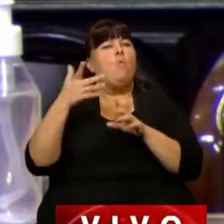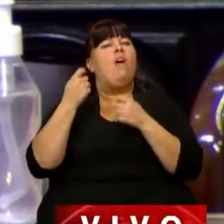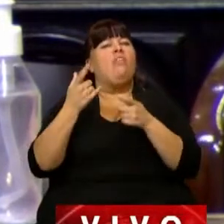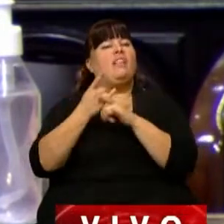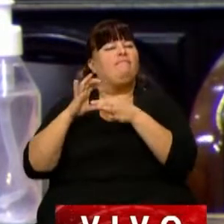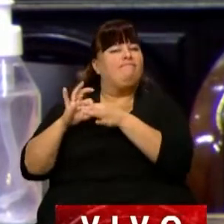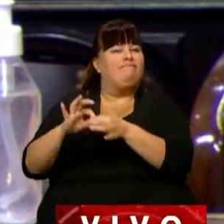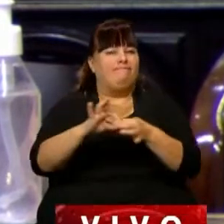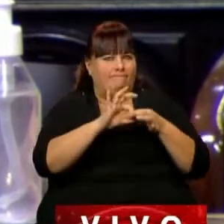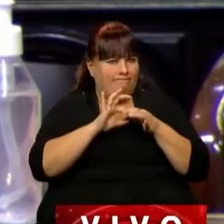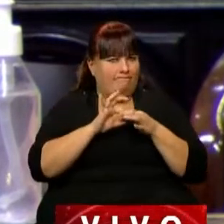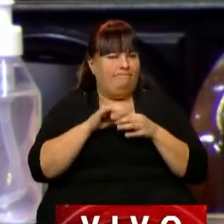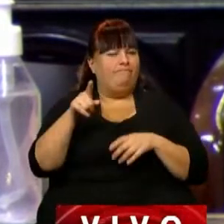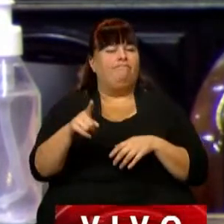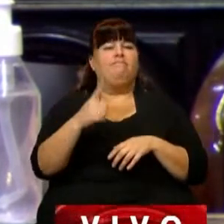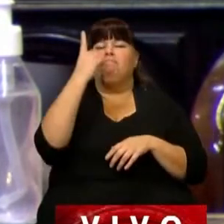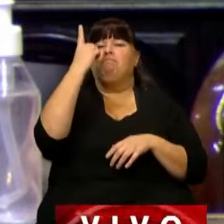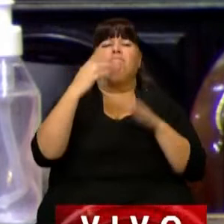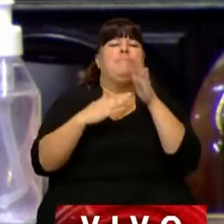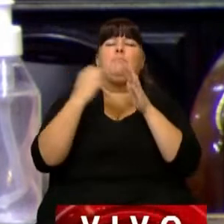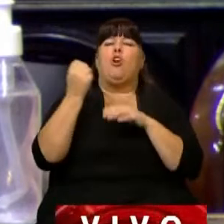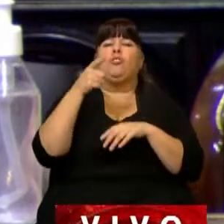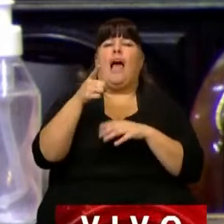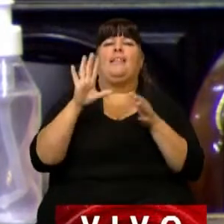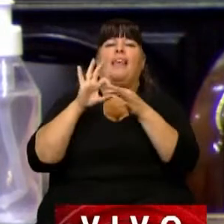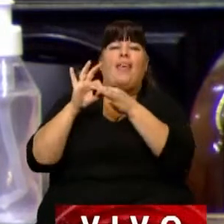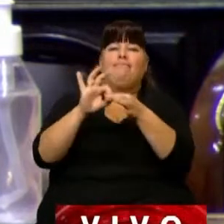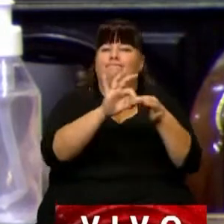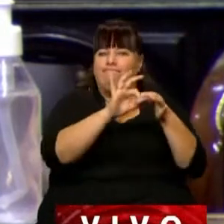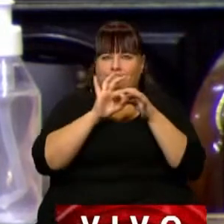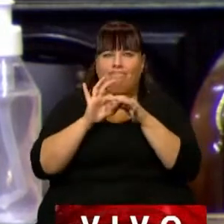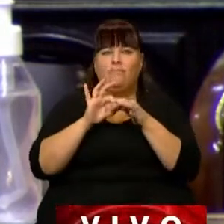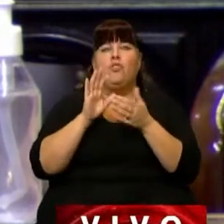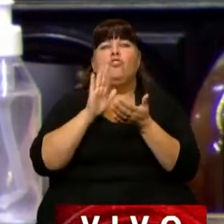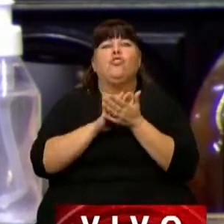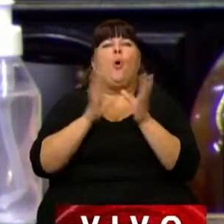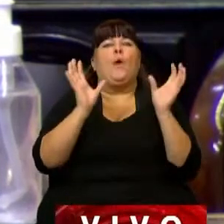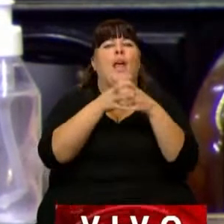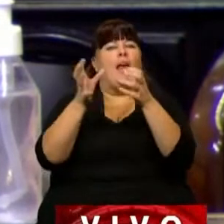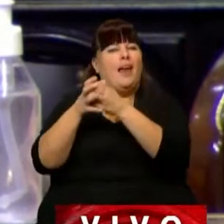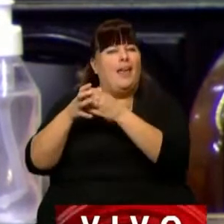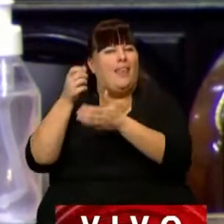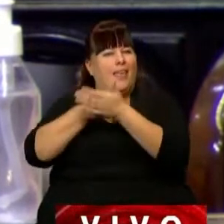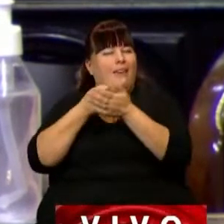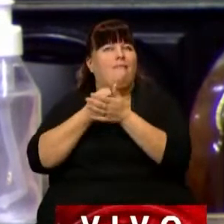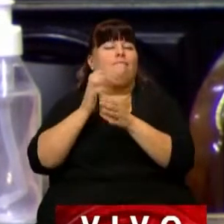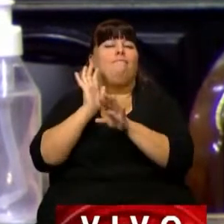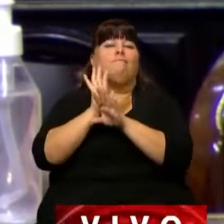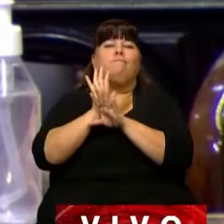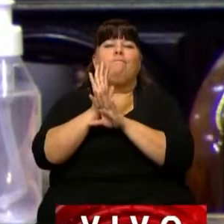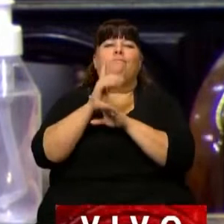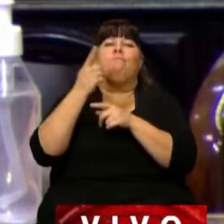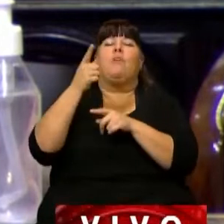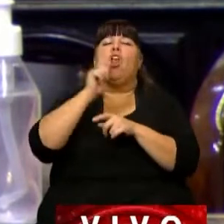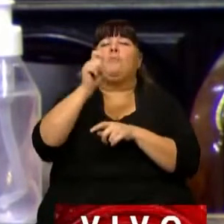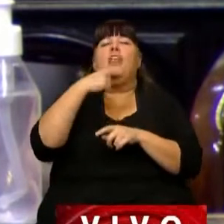unidad. Ha sido uno de los principales factores de unidad de los movimientos populares bautizados por